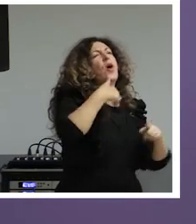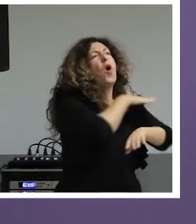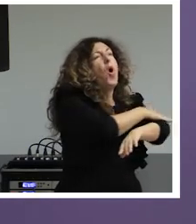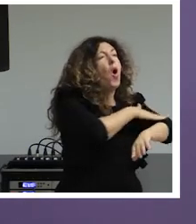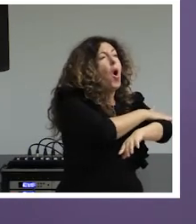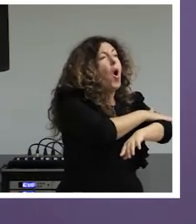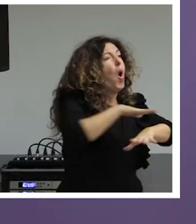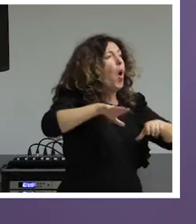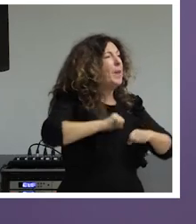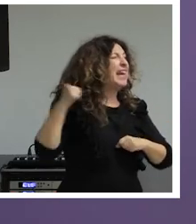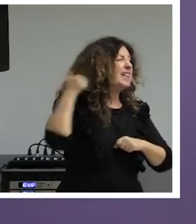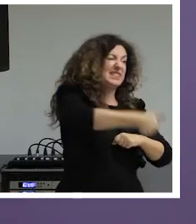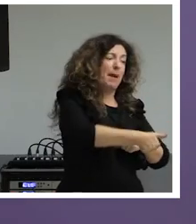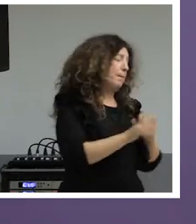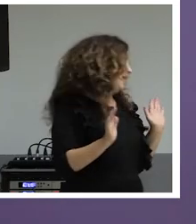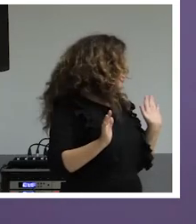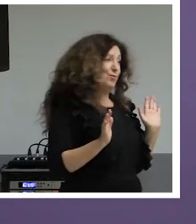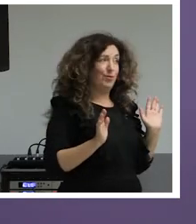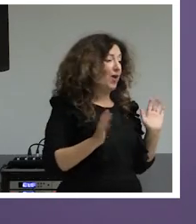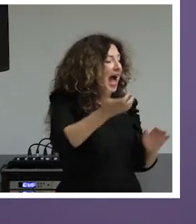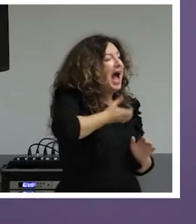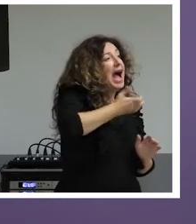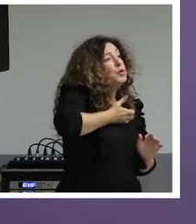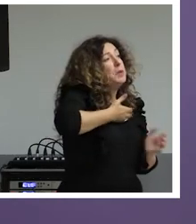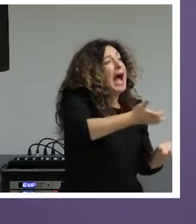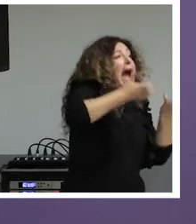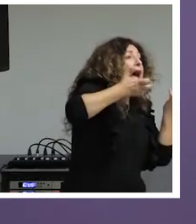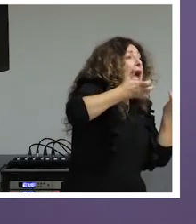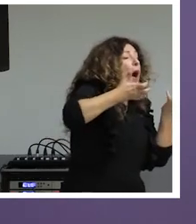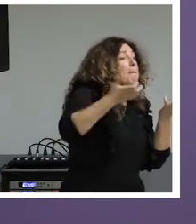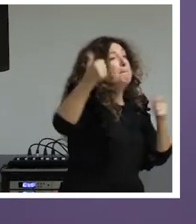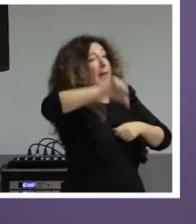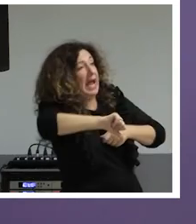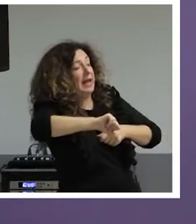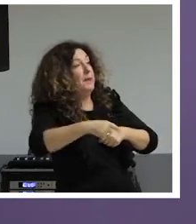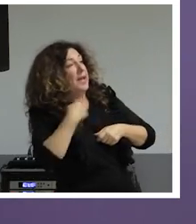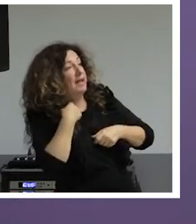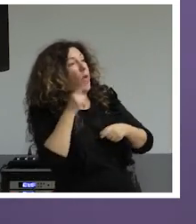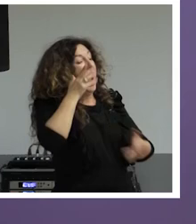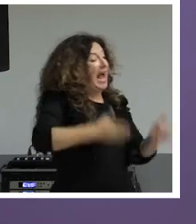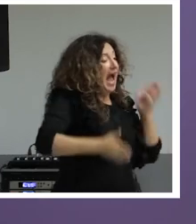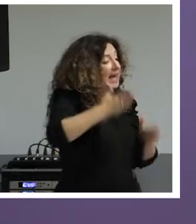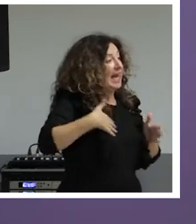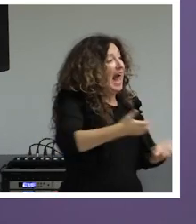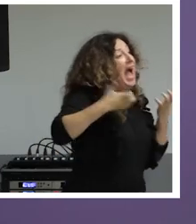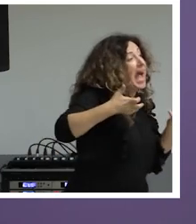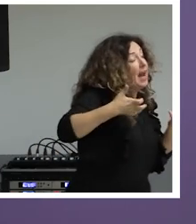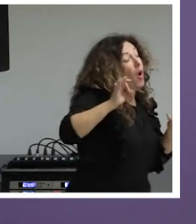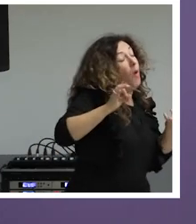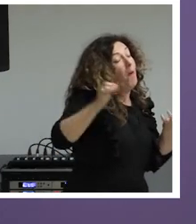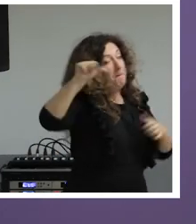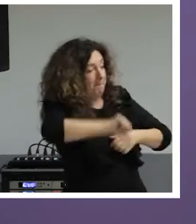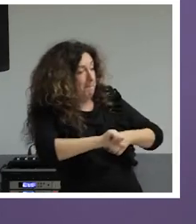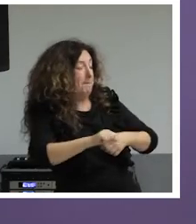y la puesta más radical y es la puesta más radical por dos motivos fundamentales en primer lugar porque nosotros nosotros no vamos a